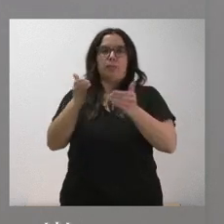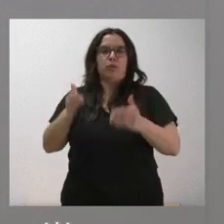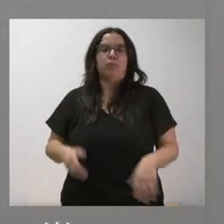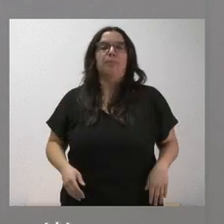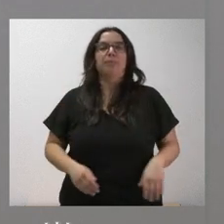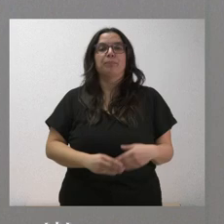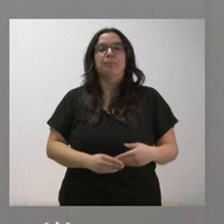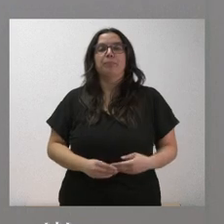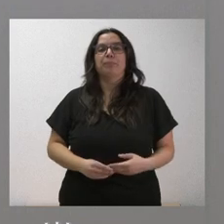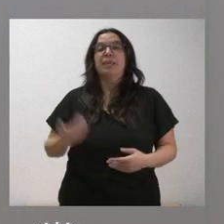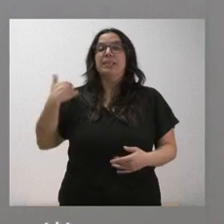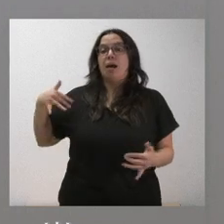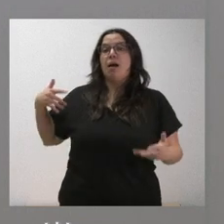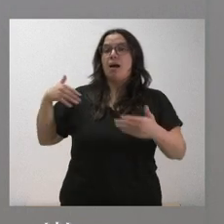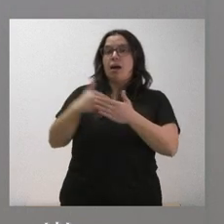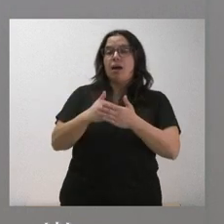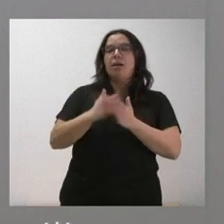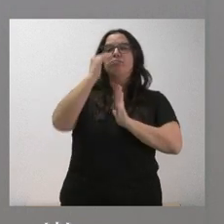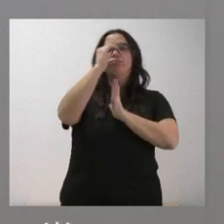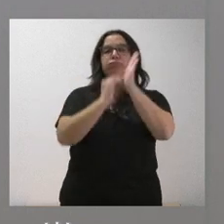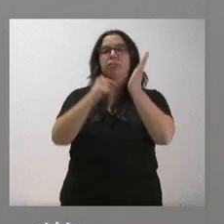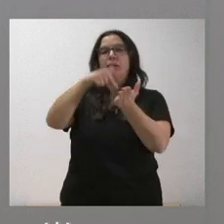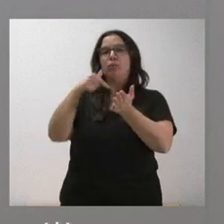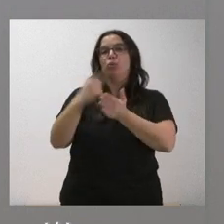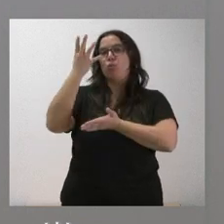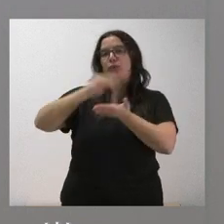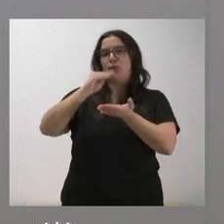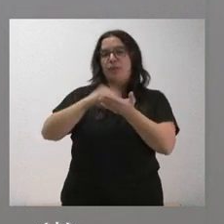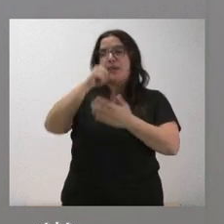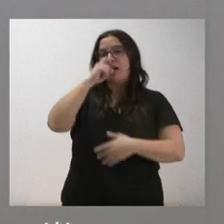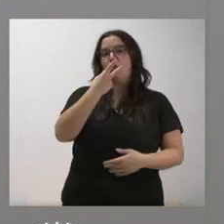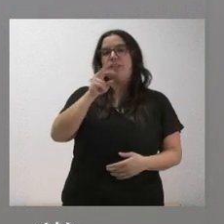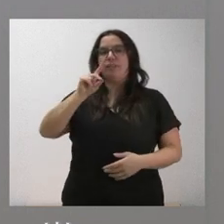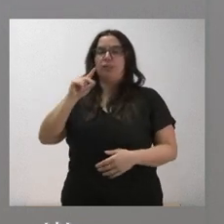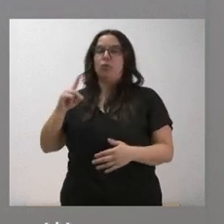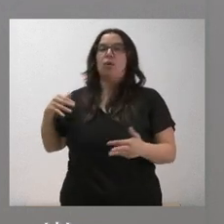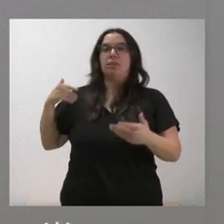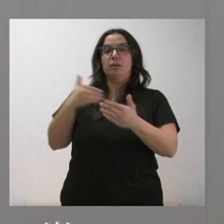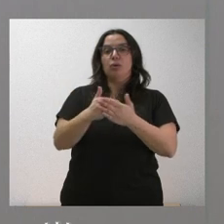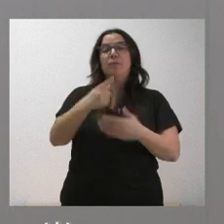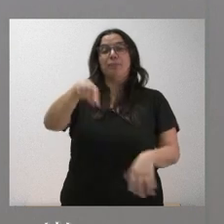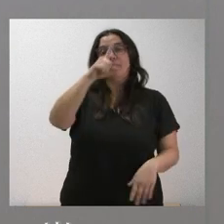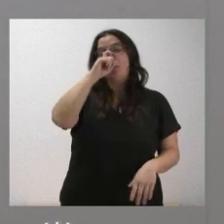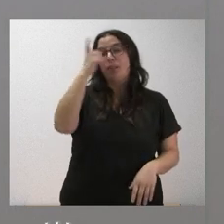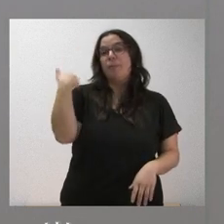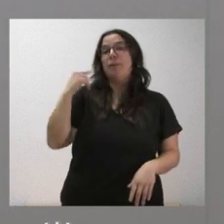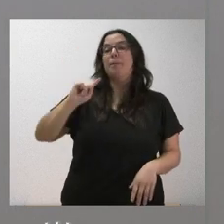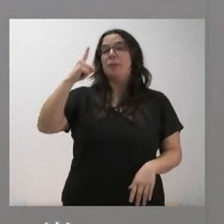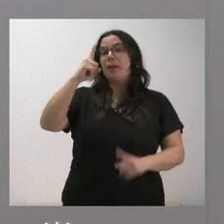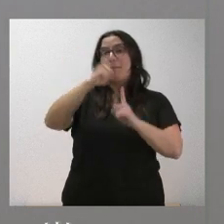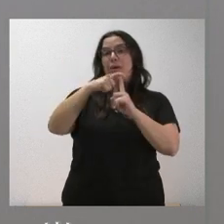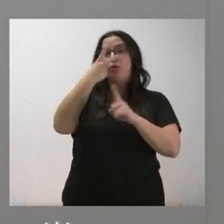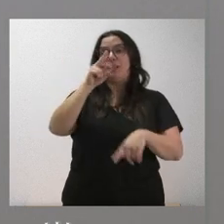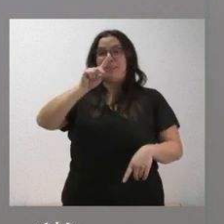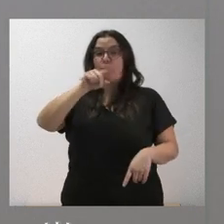es la cuarta rebaja tributaria que hacemos desde el año 2021 recordarán ustedes que la primera fue en mayo del 21 con la